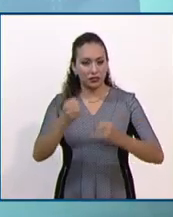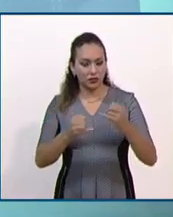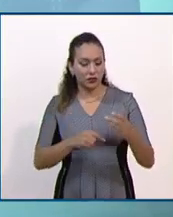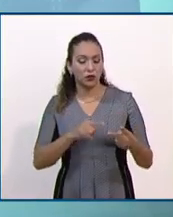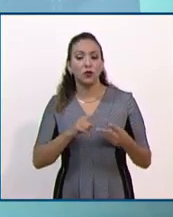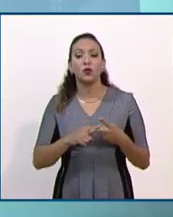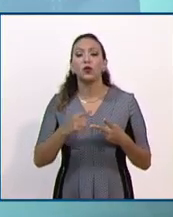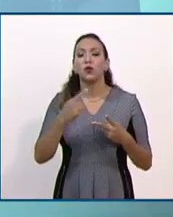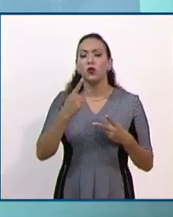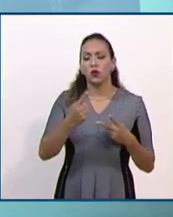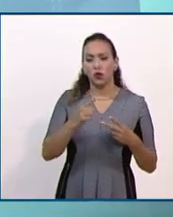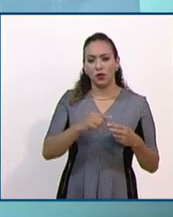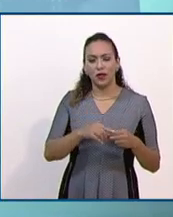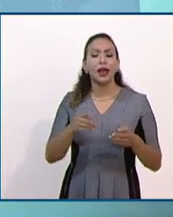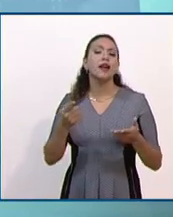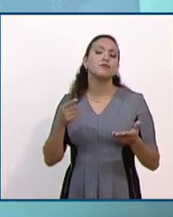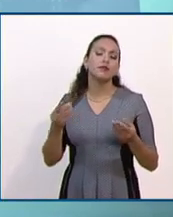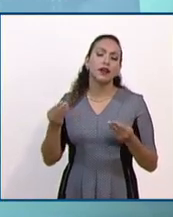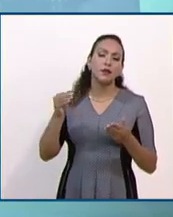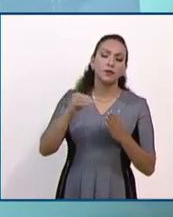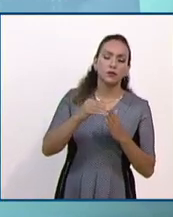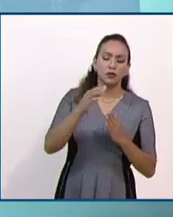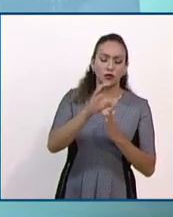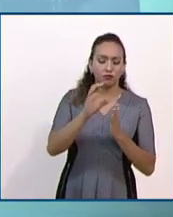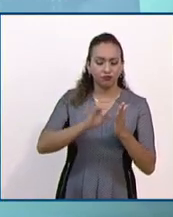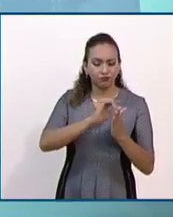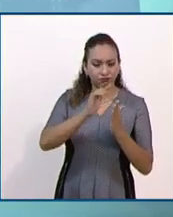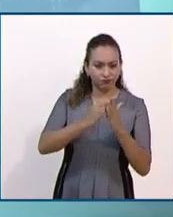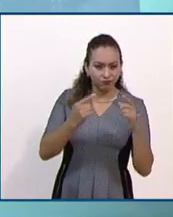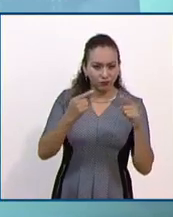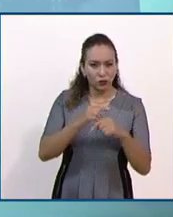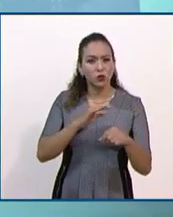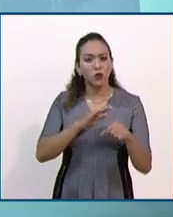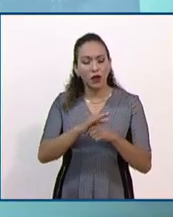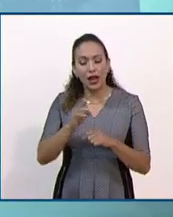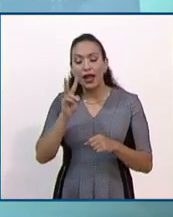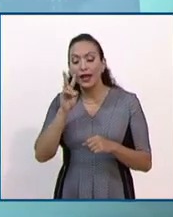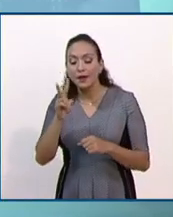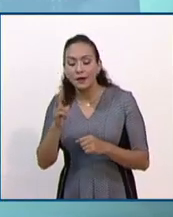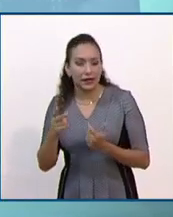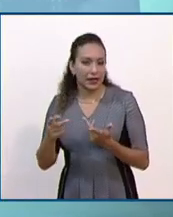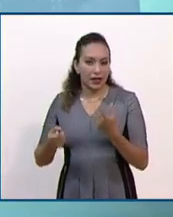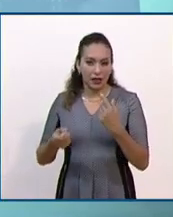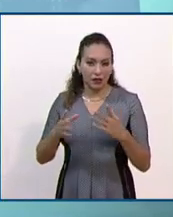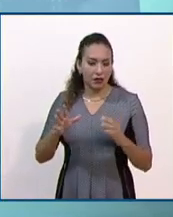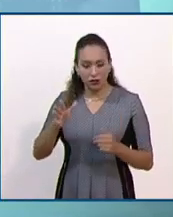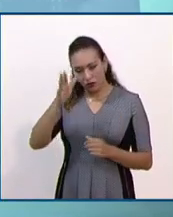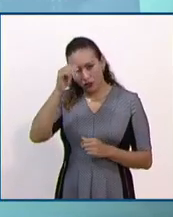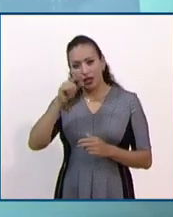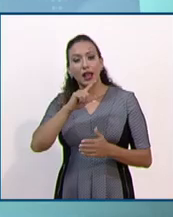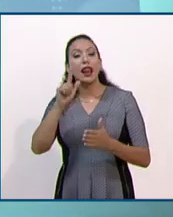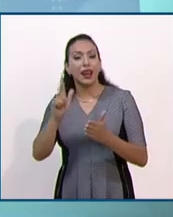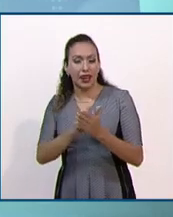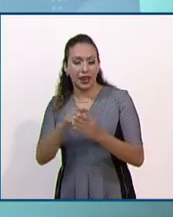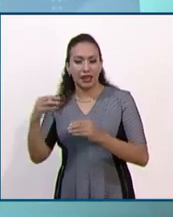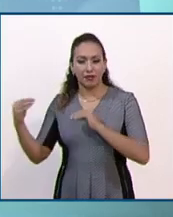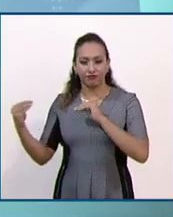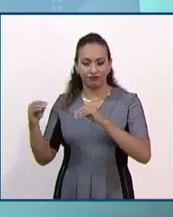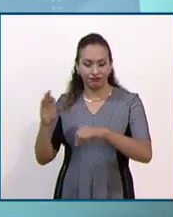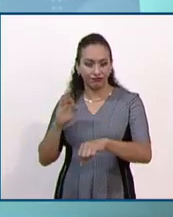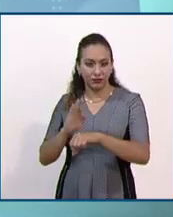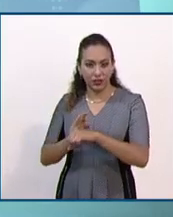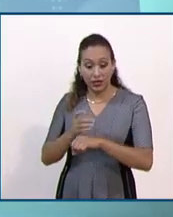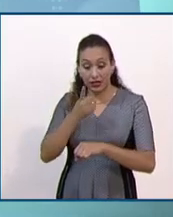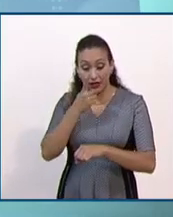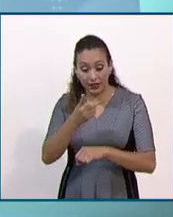de rubro, Declaratoria General de Inconstitucionalidad. Procede el recurso de inconformidad previsto en la Ley de Amparo contra el acuerdo que